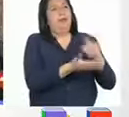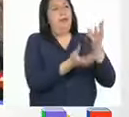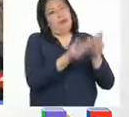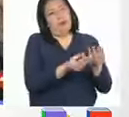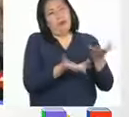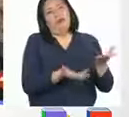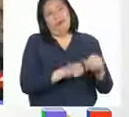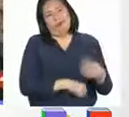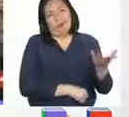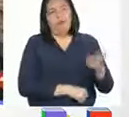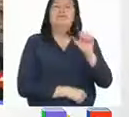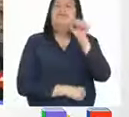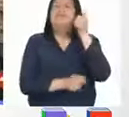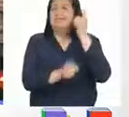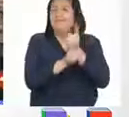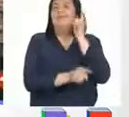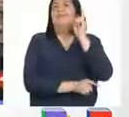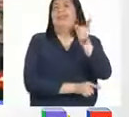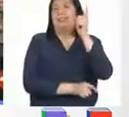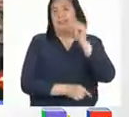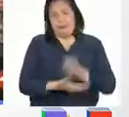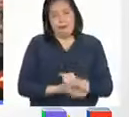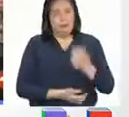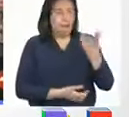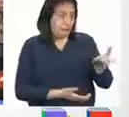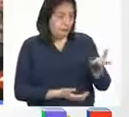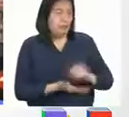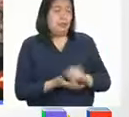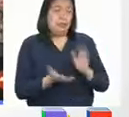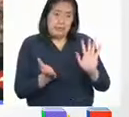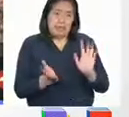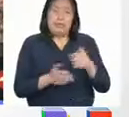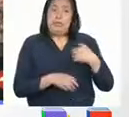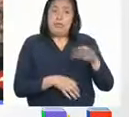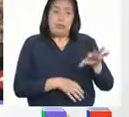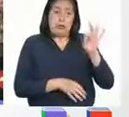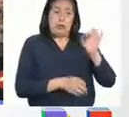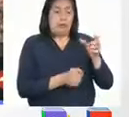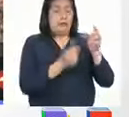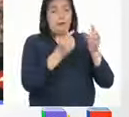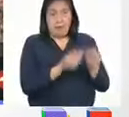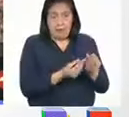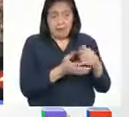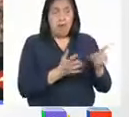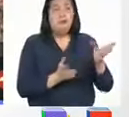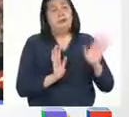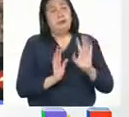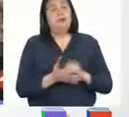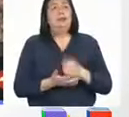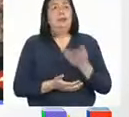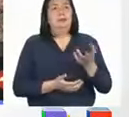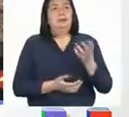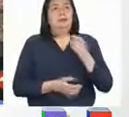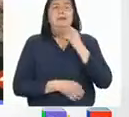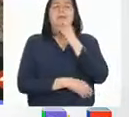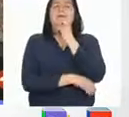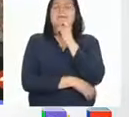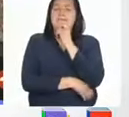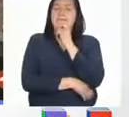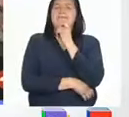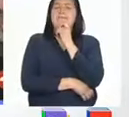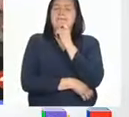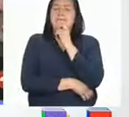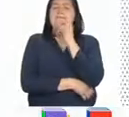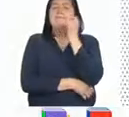pedazos. Muy bien. Es por eso por lo que, a pesar de coger menos pedazos, resulta mayor.